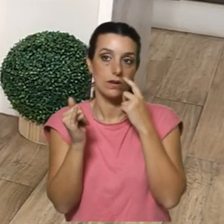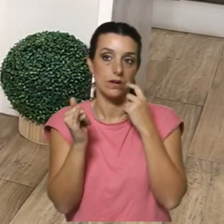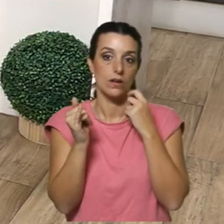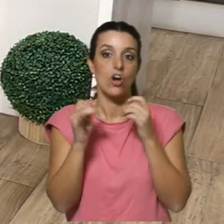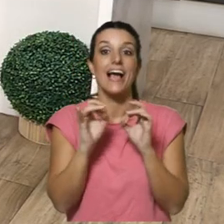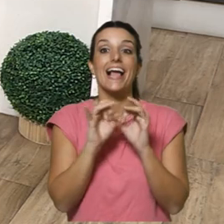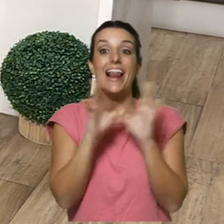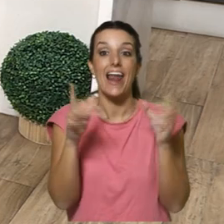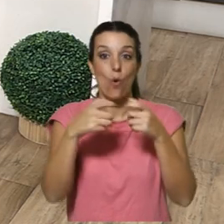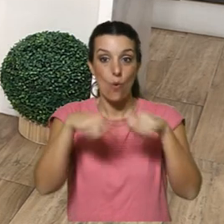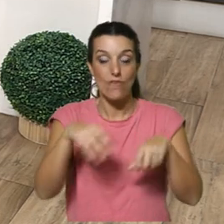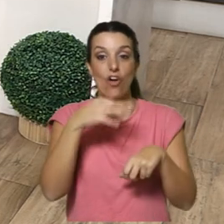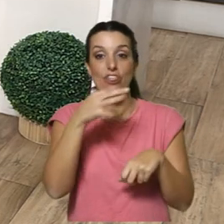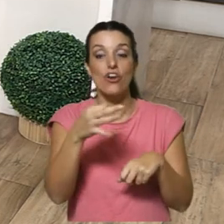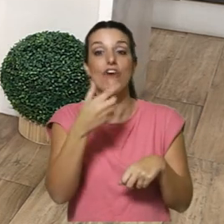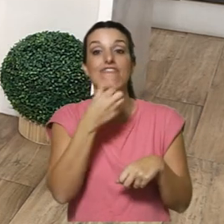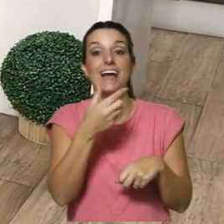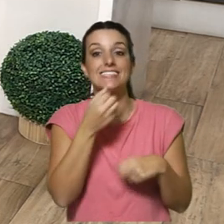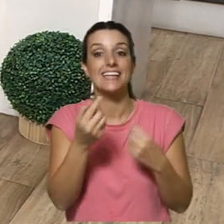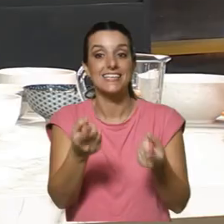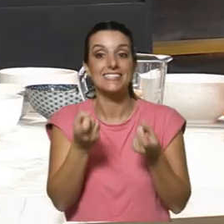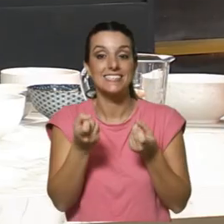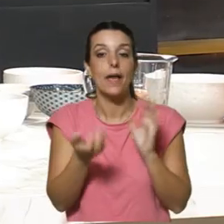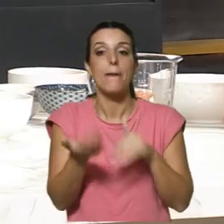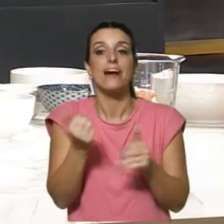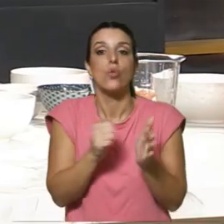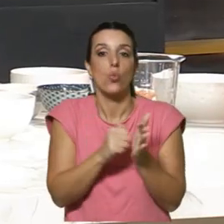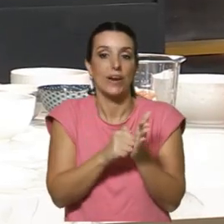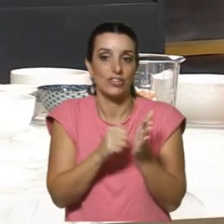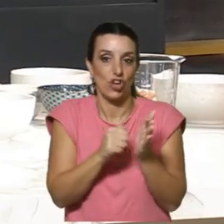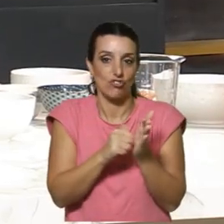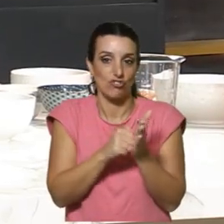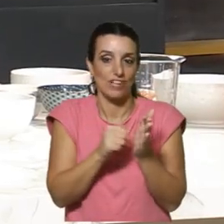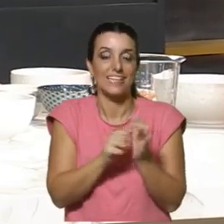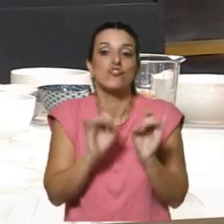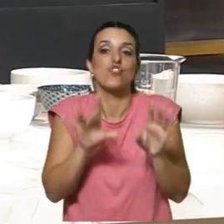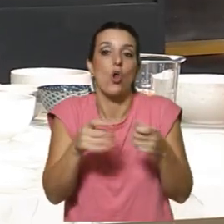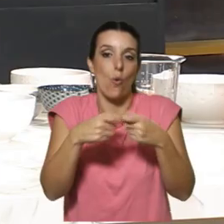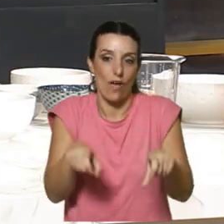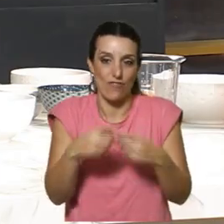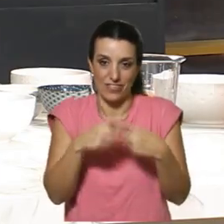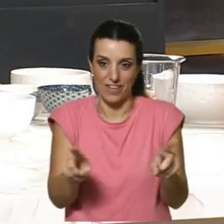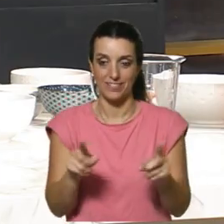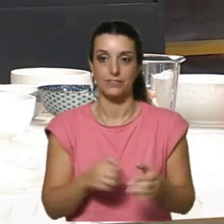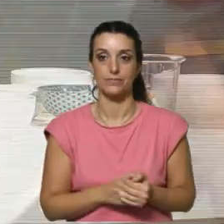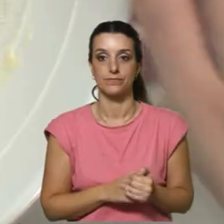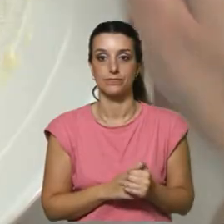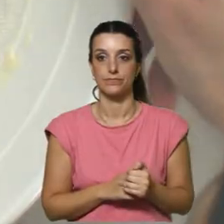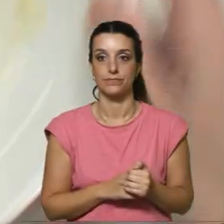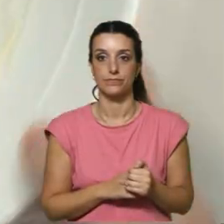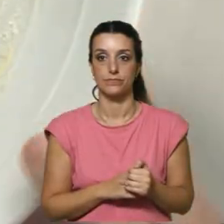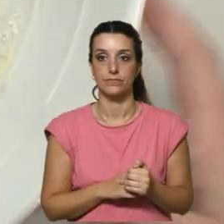con clara de huevo, ya te digo, lo que te va a facilitar es que te queden más crocantes que si vos las haces solo con huevo. ¿Ah? Ahí